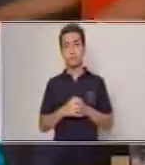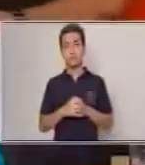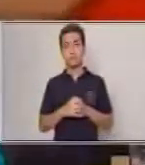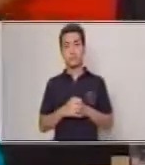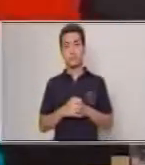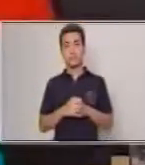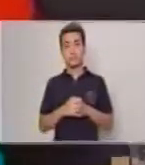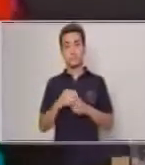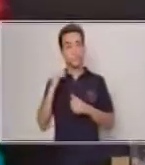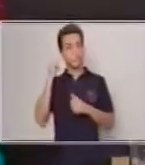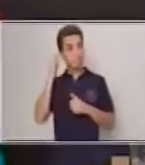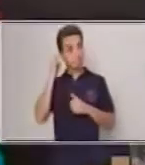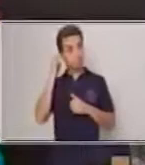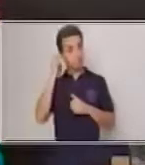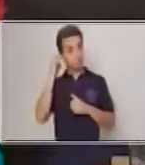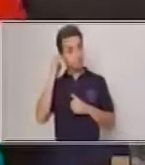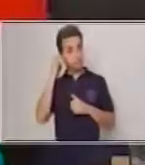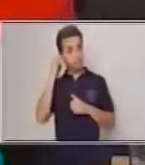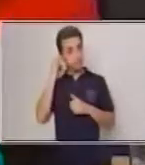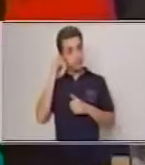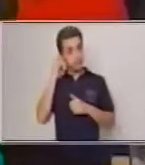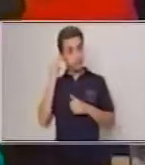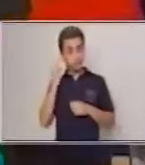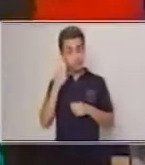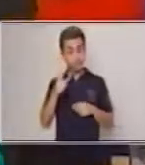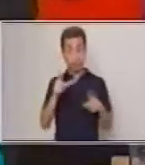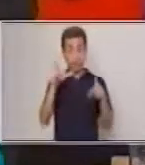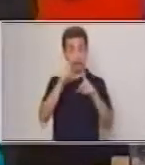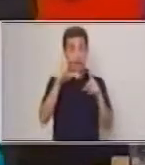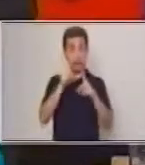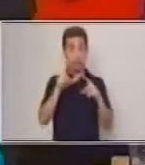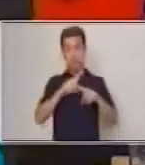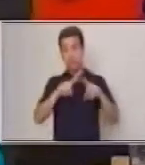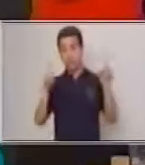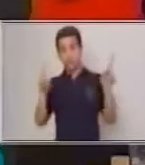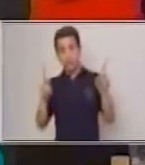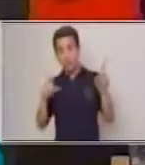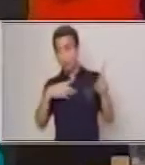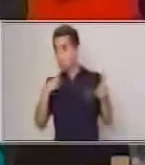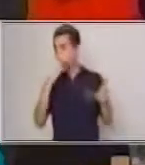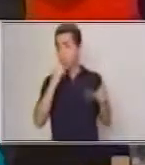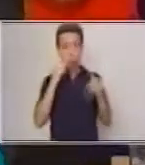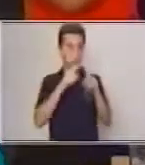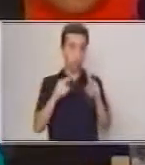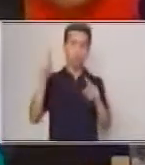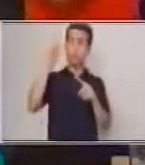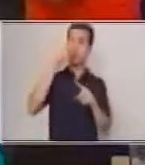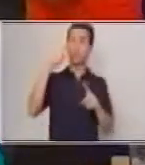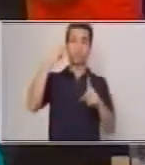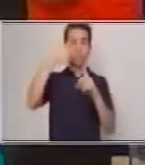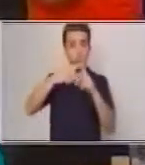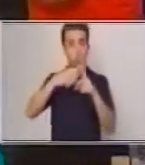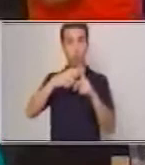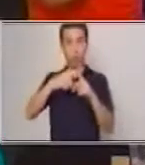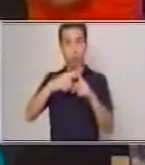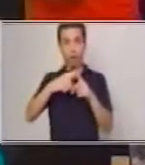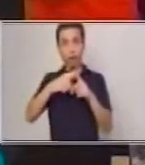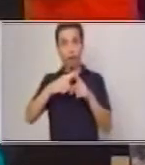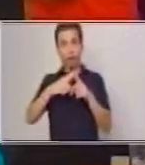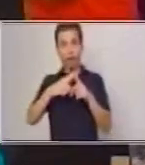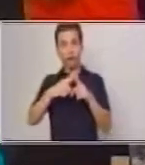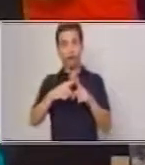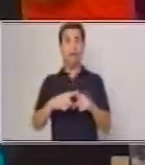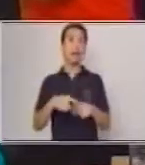Y las letras, ya que son distintas y no podemos sumar sus exponentes, letras distintas no se pueden sumar